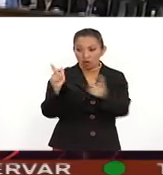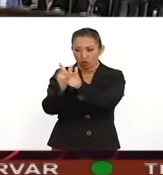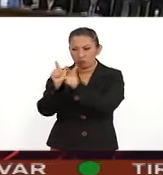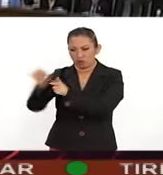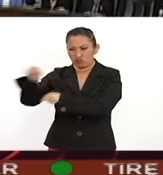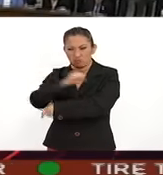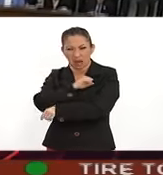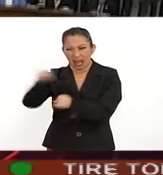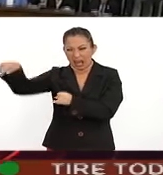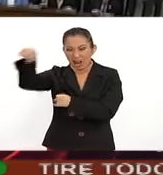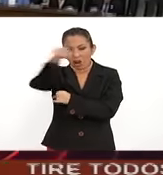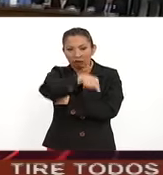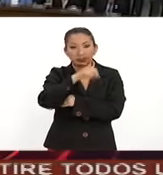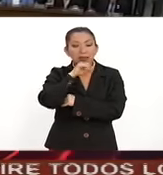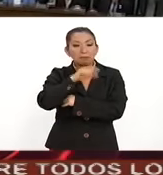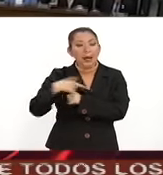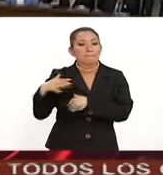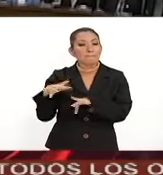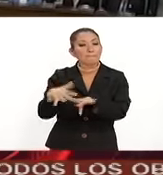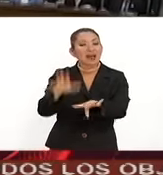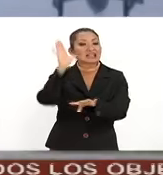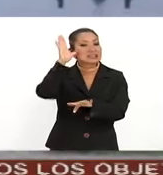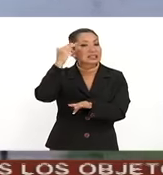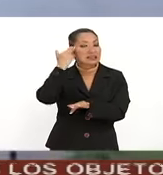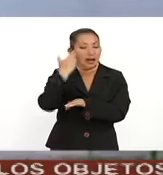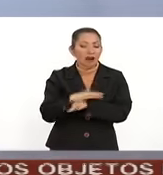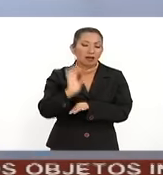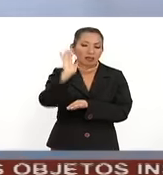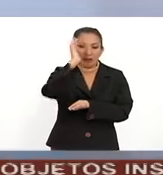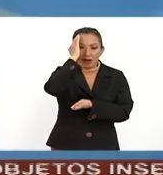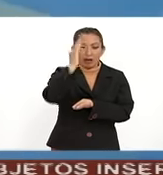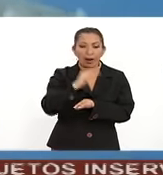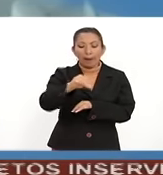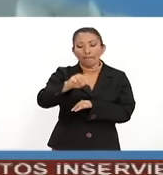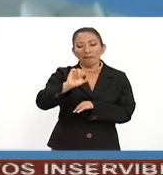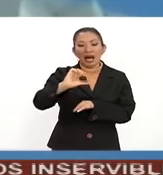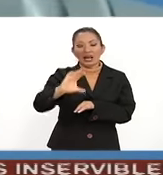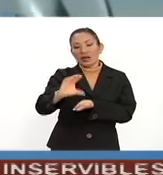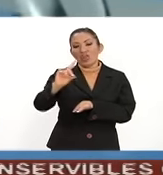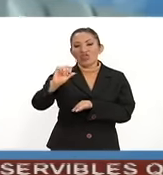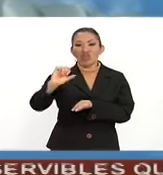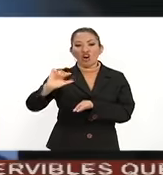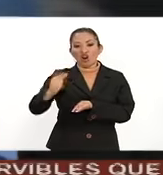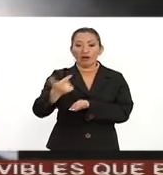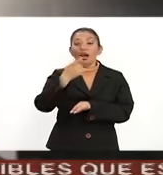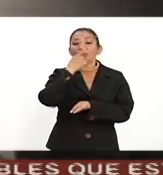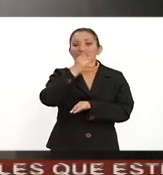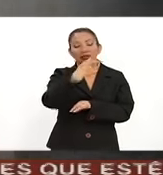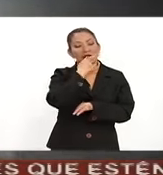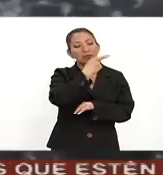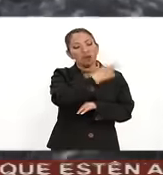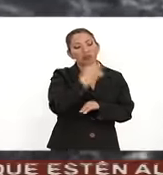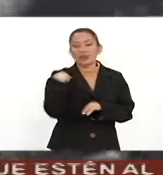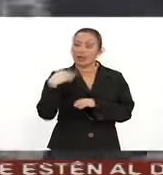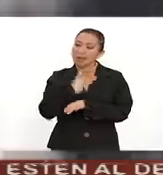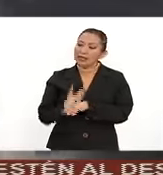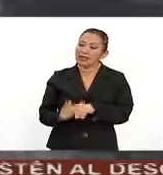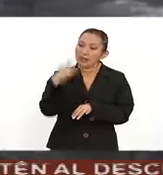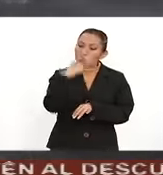terroristas y las tensiones en el mar de China Meridional. Mejor conocido como Mad Dog, el general también habló del presidente Vladimir